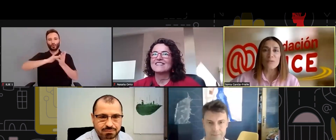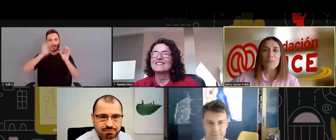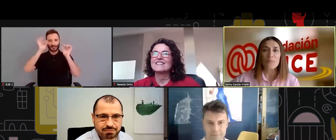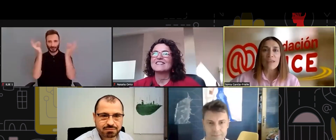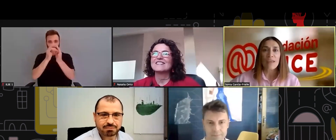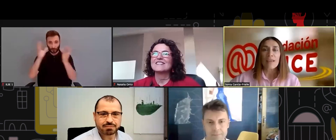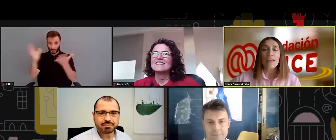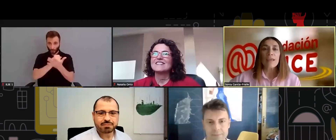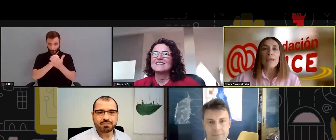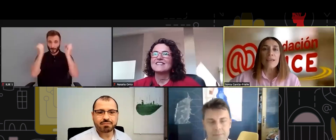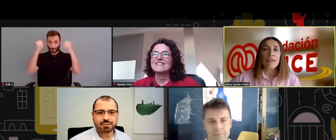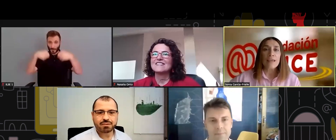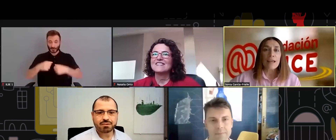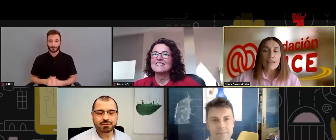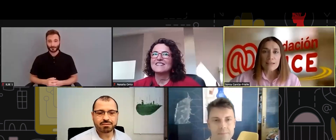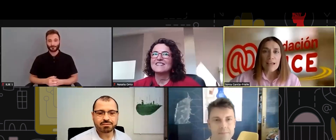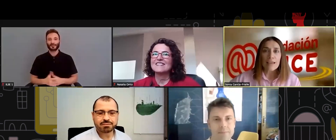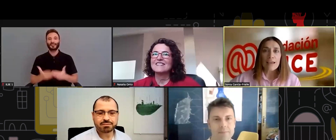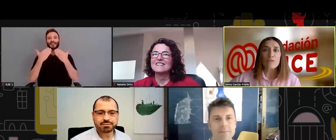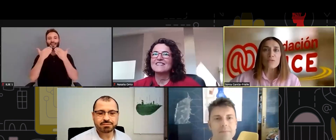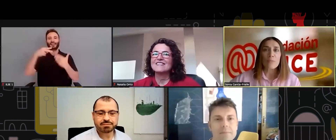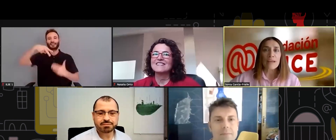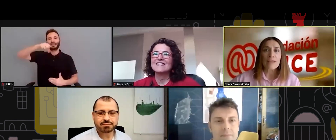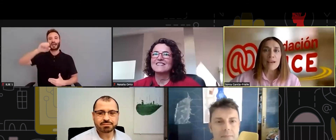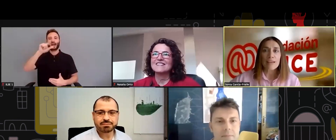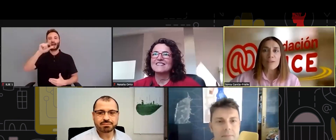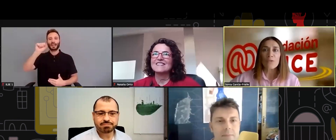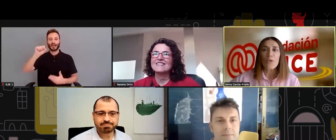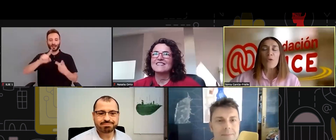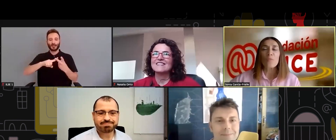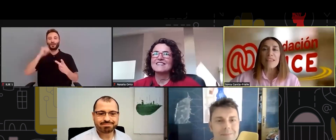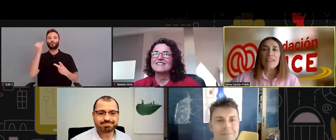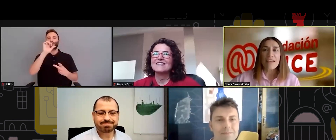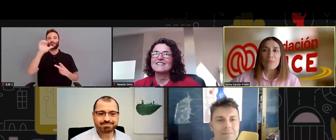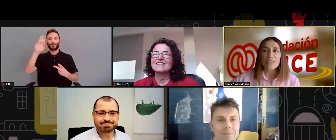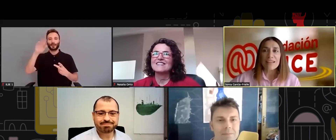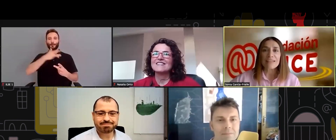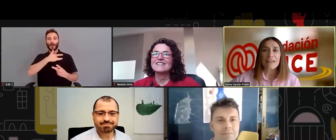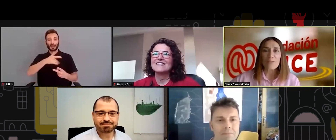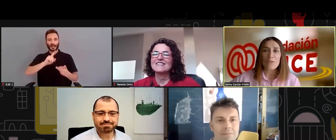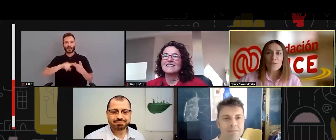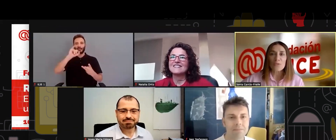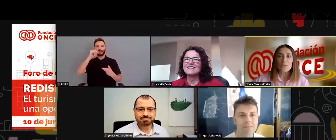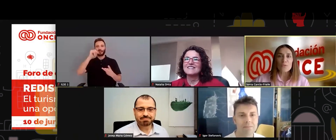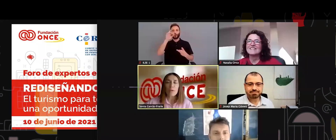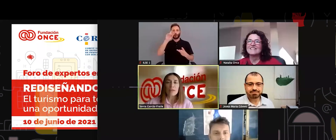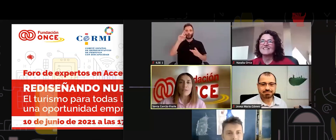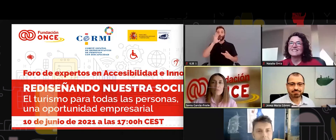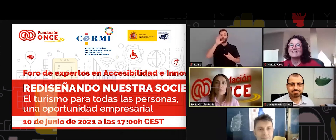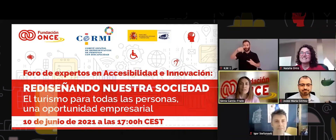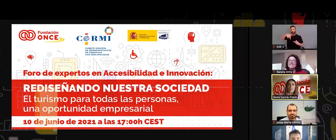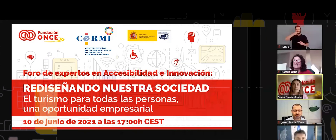todos. Gracias Natalia, Josep María, Igor, como os decía, por estar esta tarde con nosotros compartiendo